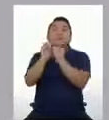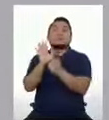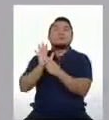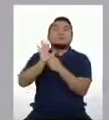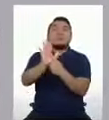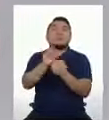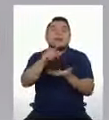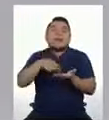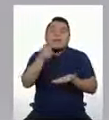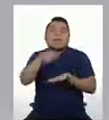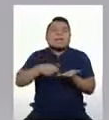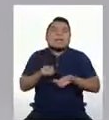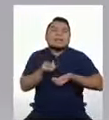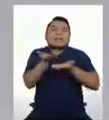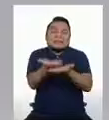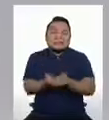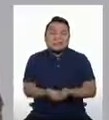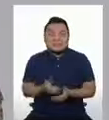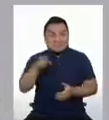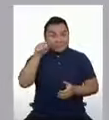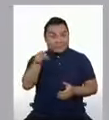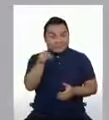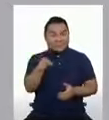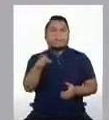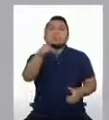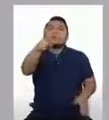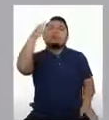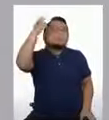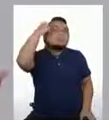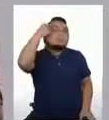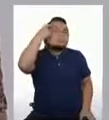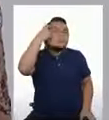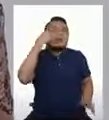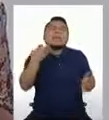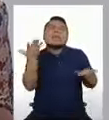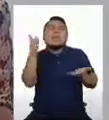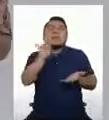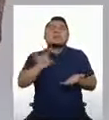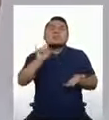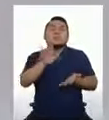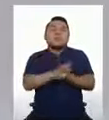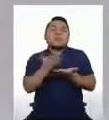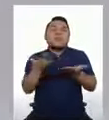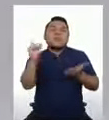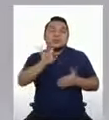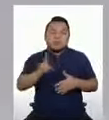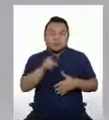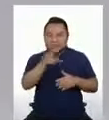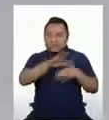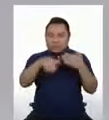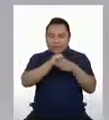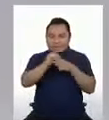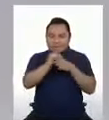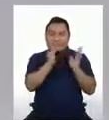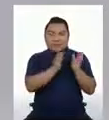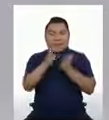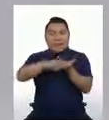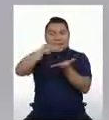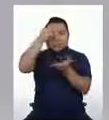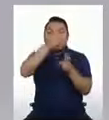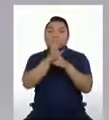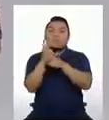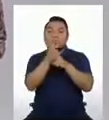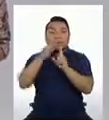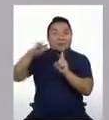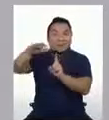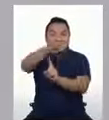que deseamos transmitir. Y para ello, ve pensando qué materiales puedes usar. Pon en práctica todo lo que hemos aprendido sobre el cuidado